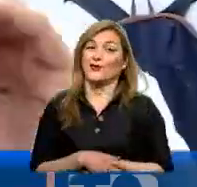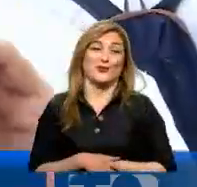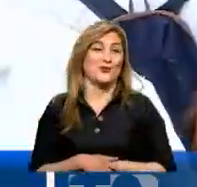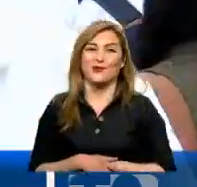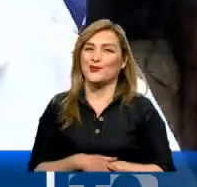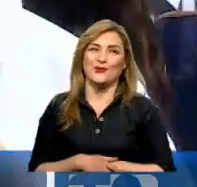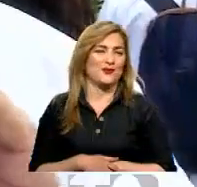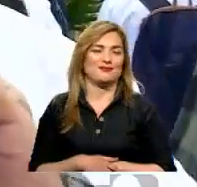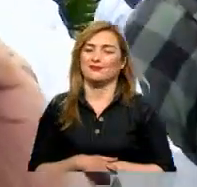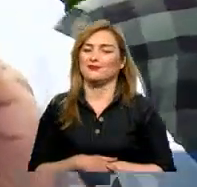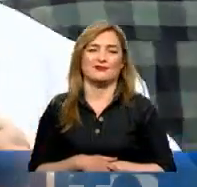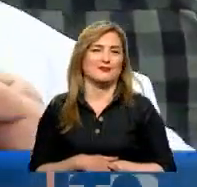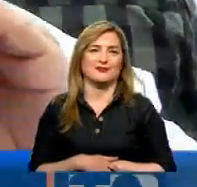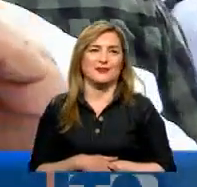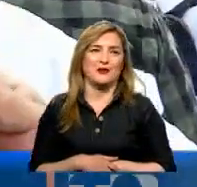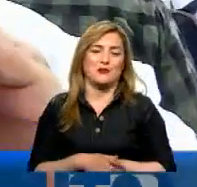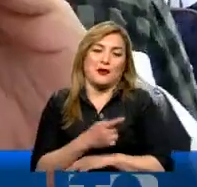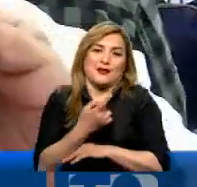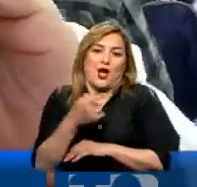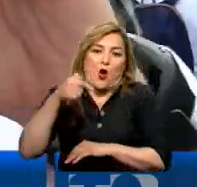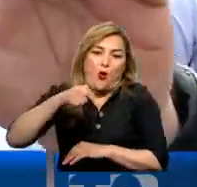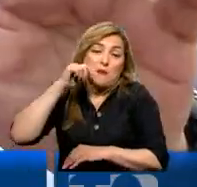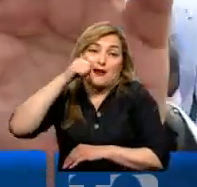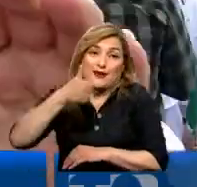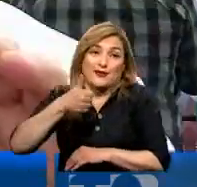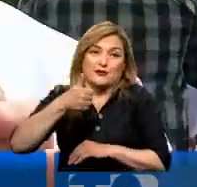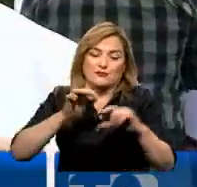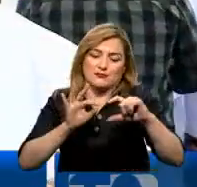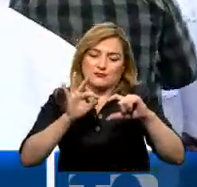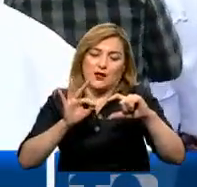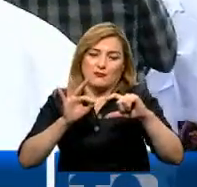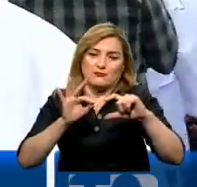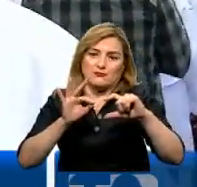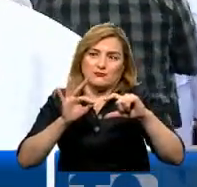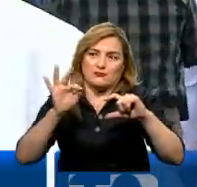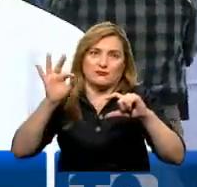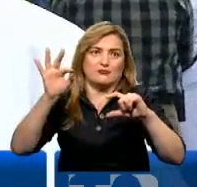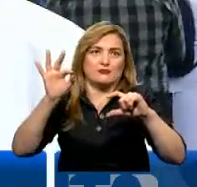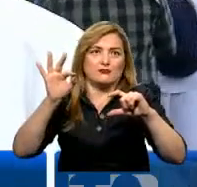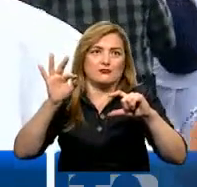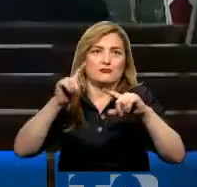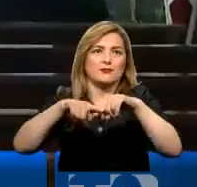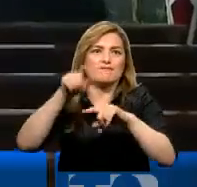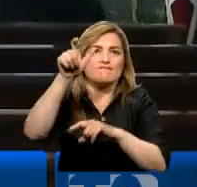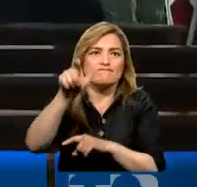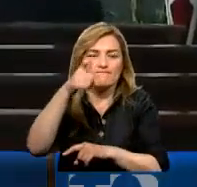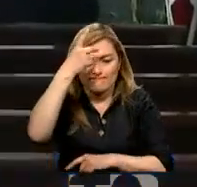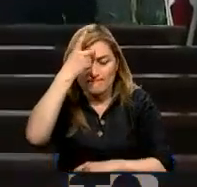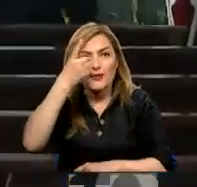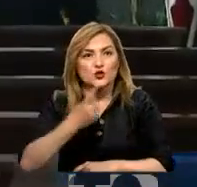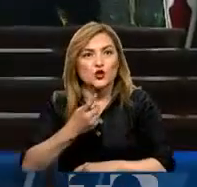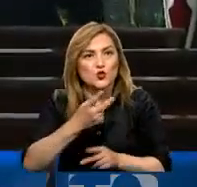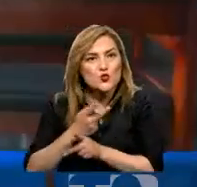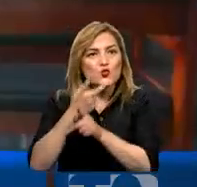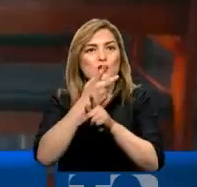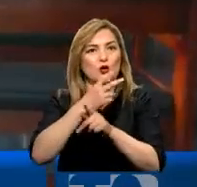aplanarse. No es una tendencia. También puede ser que hoy o mañana vuelvan a incrementarse. Todo eso también depende del cuidado de la ciudadanía. Se confirma además